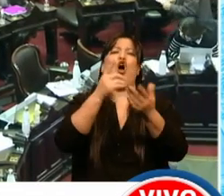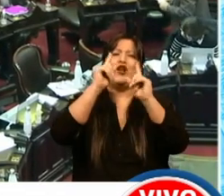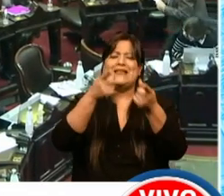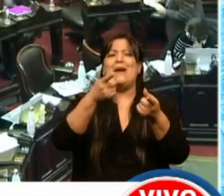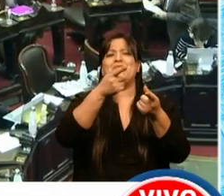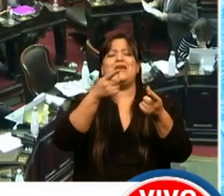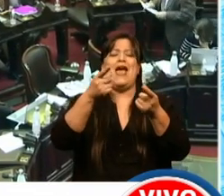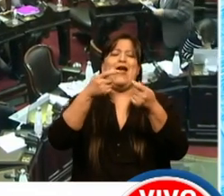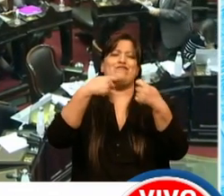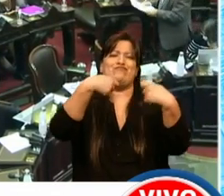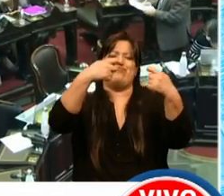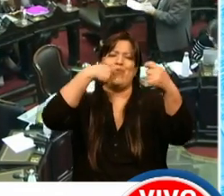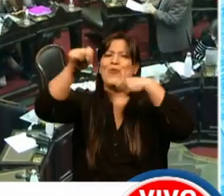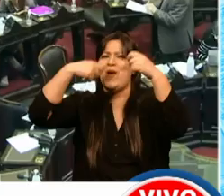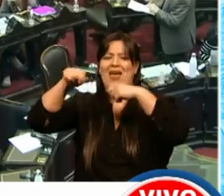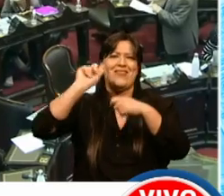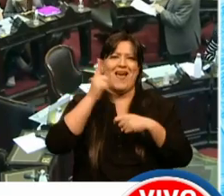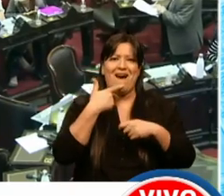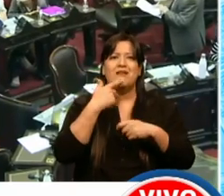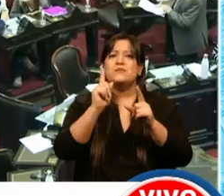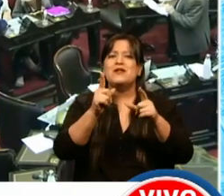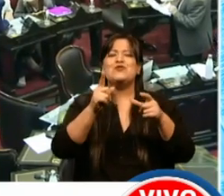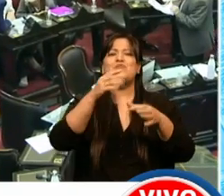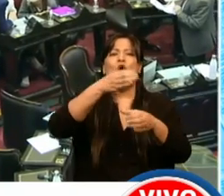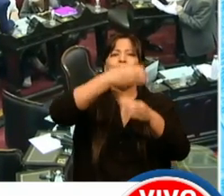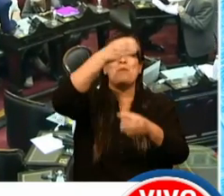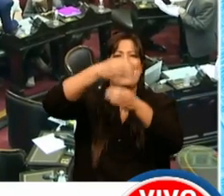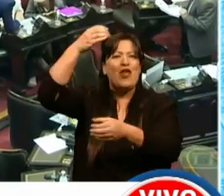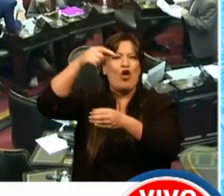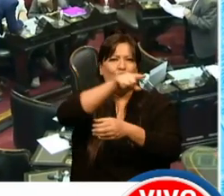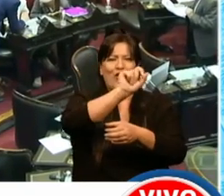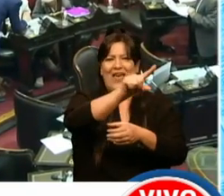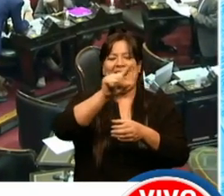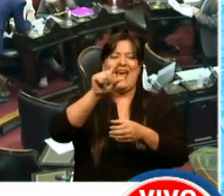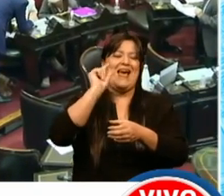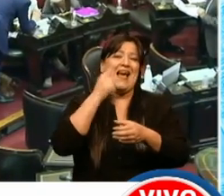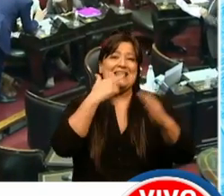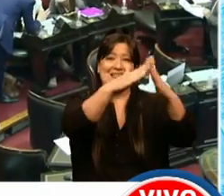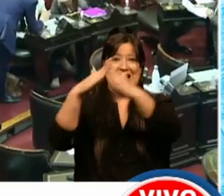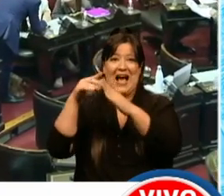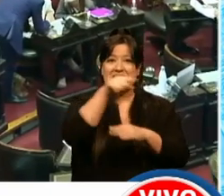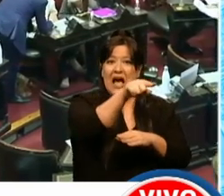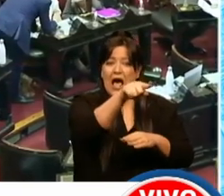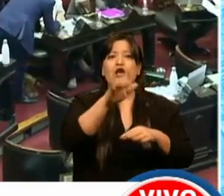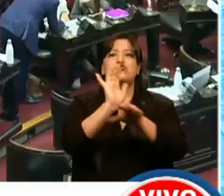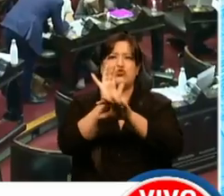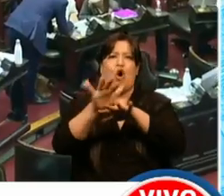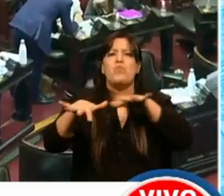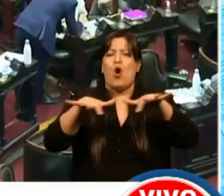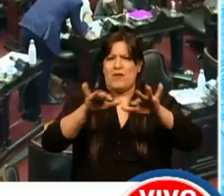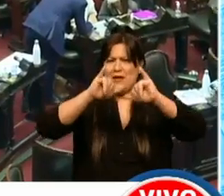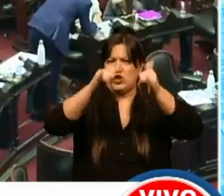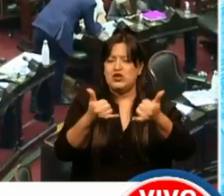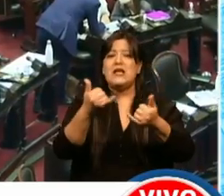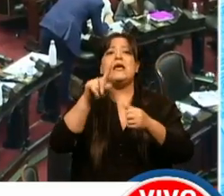fue cuando fueron a retirar los medidores en las viviendas oficilía che está perdemos la movilidad que vimos y de los